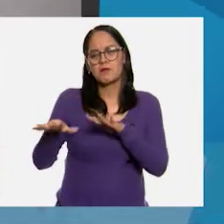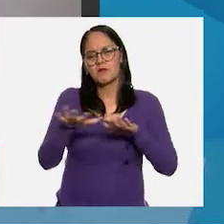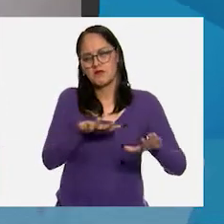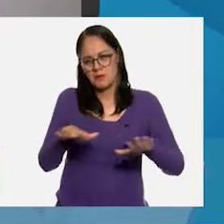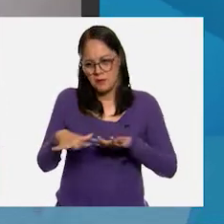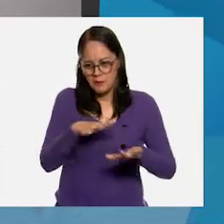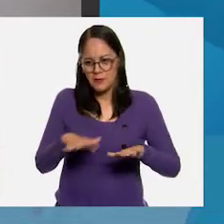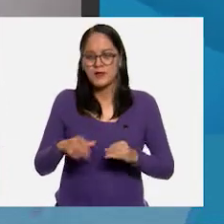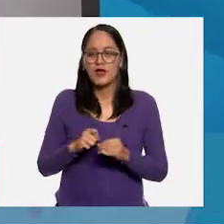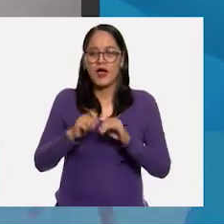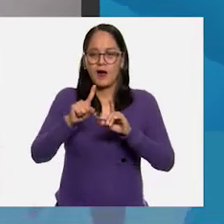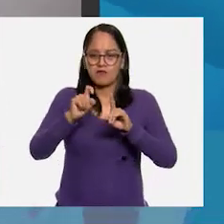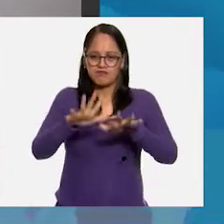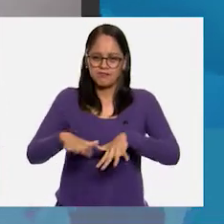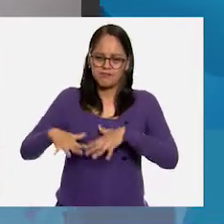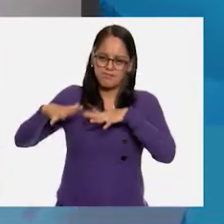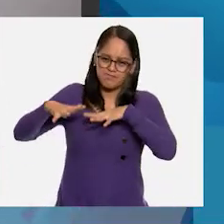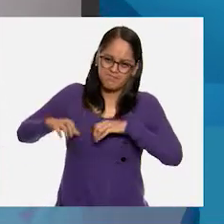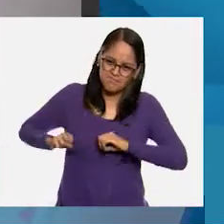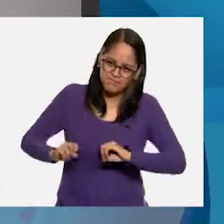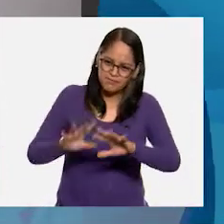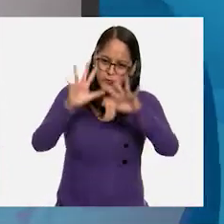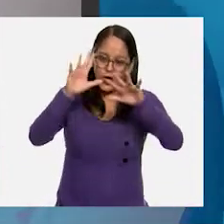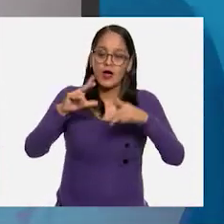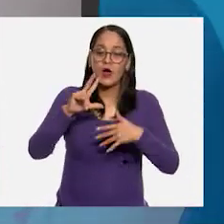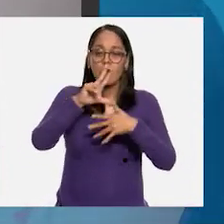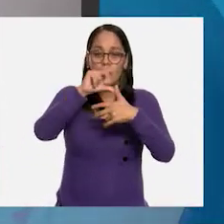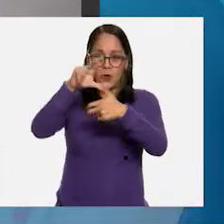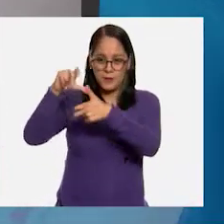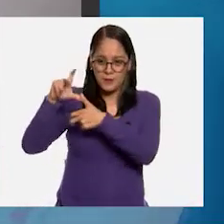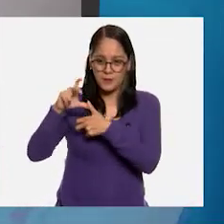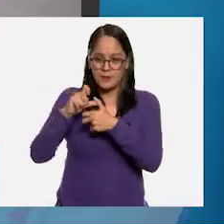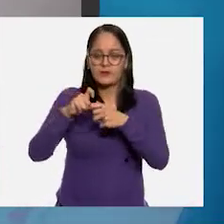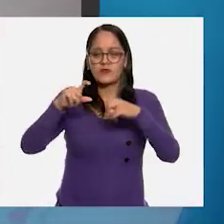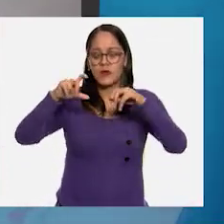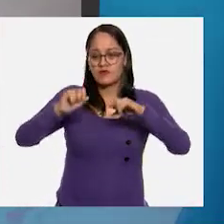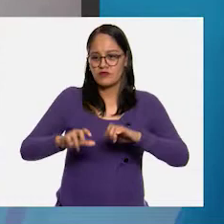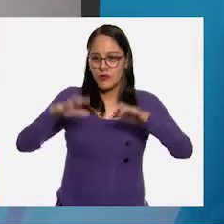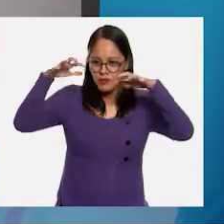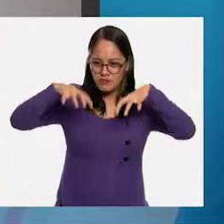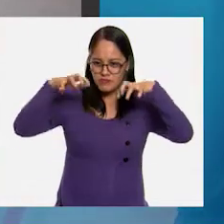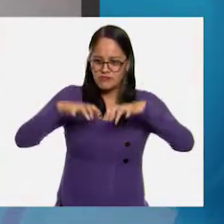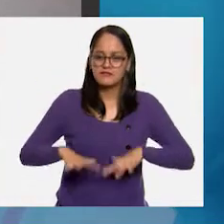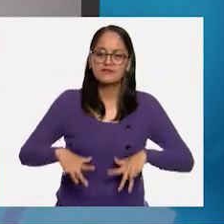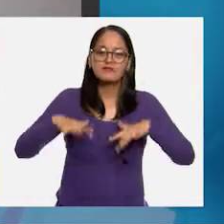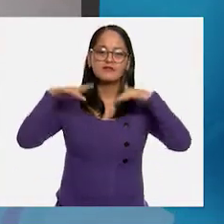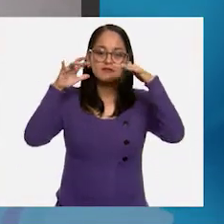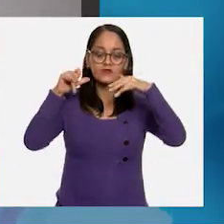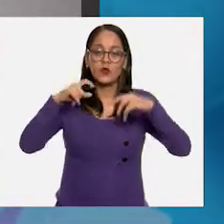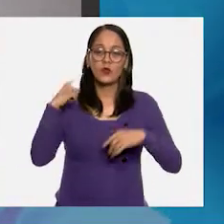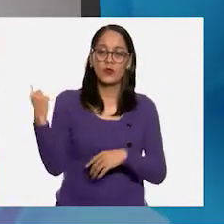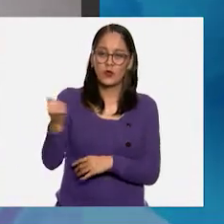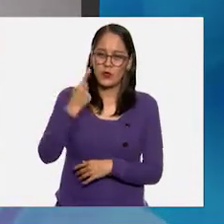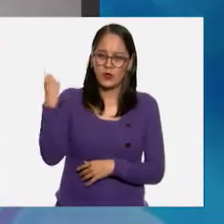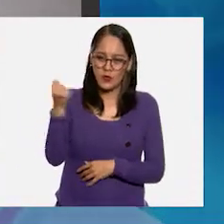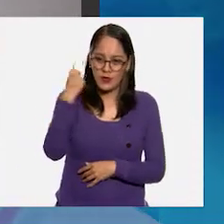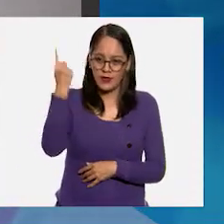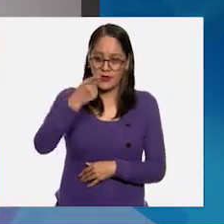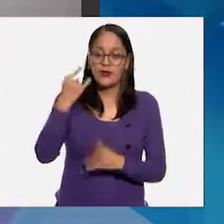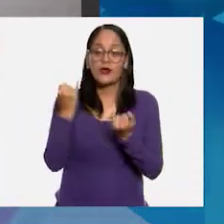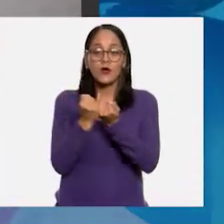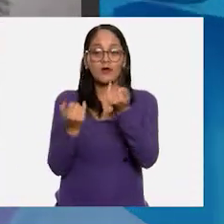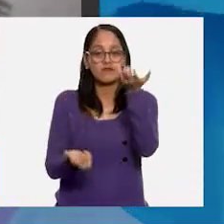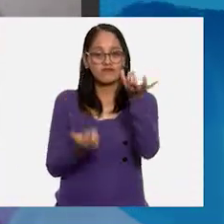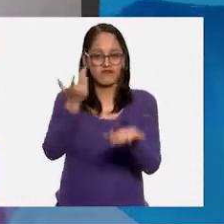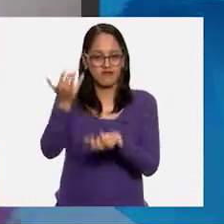terremotos, tsunamis, huracanes, inundaciones, tornados, incendios forestales,